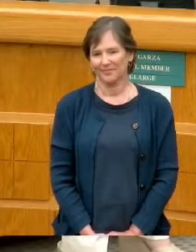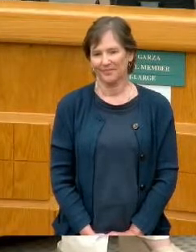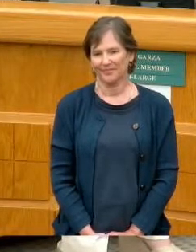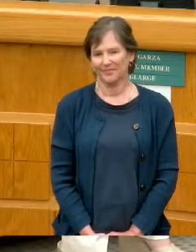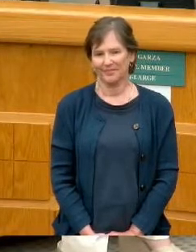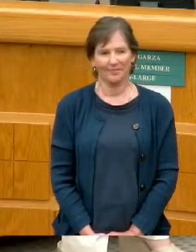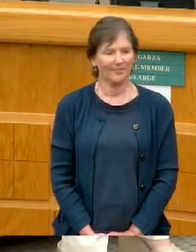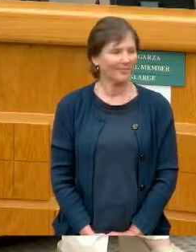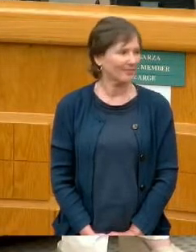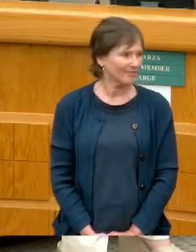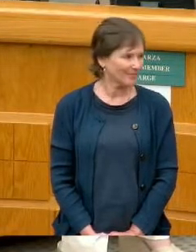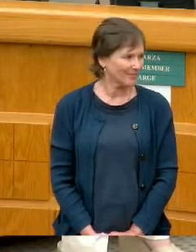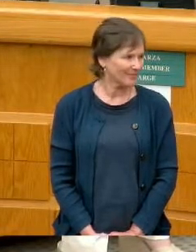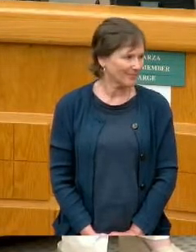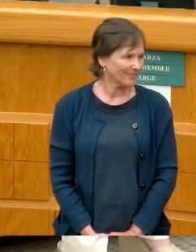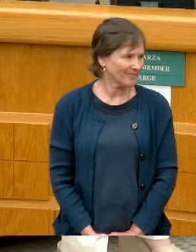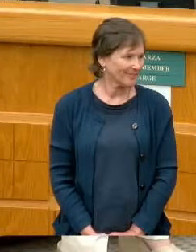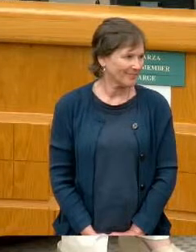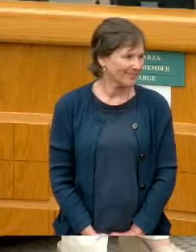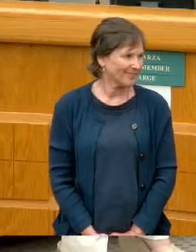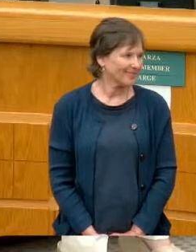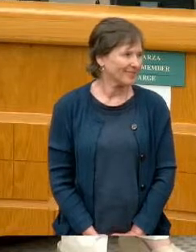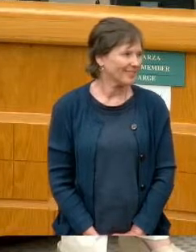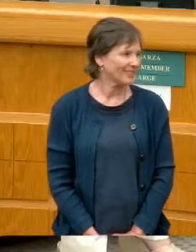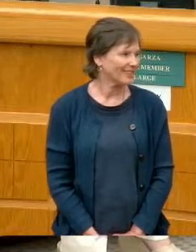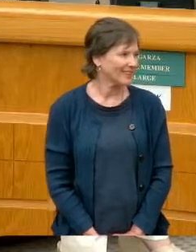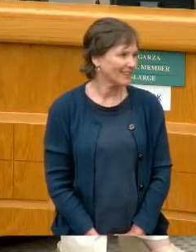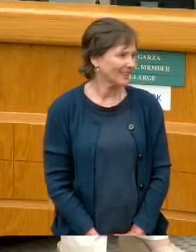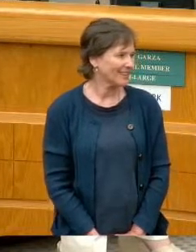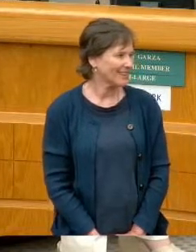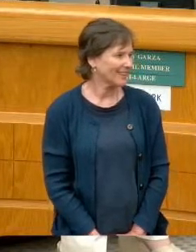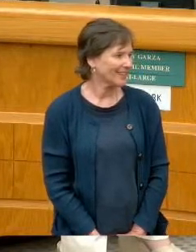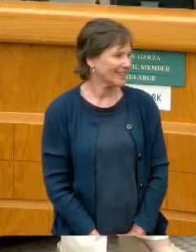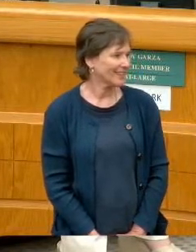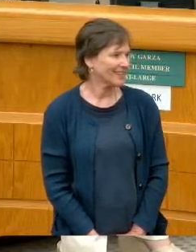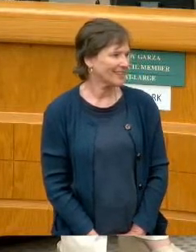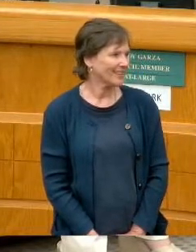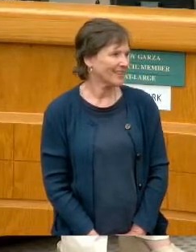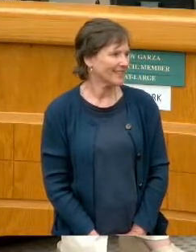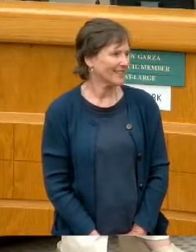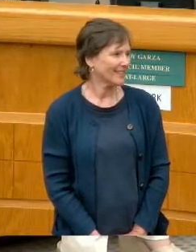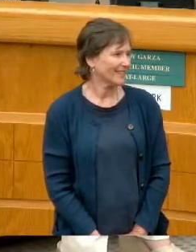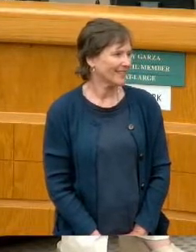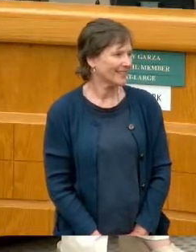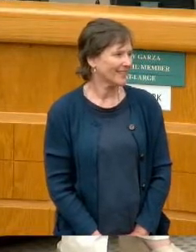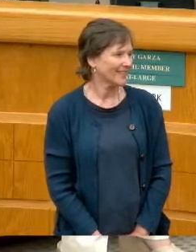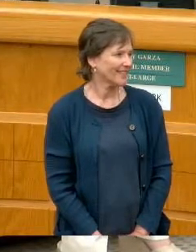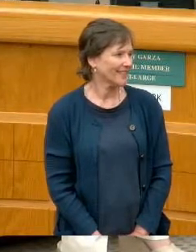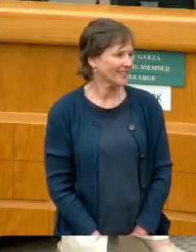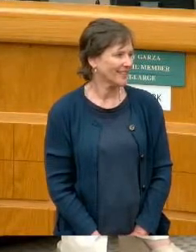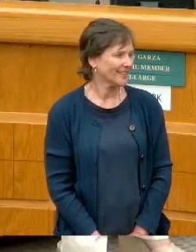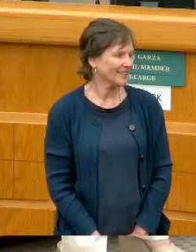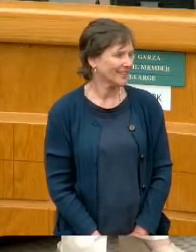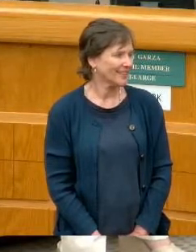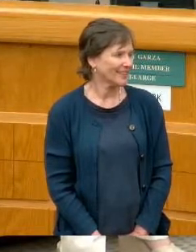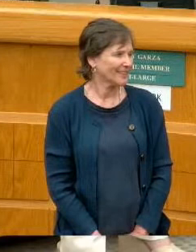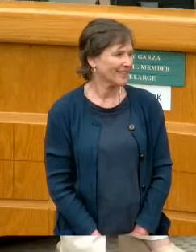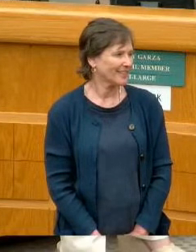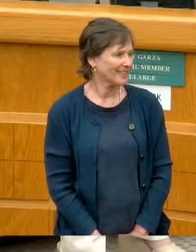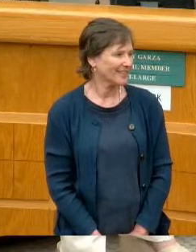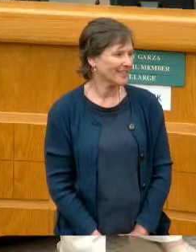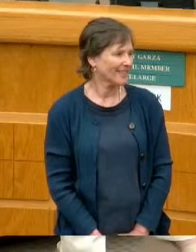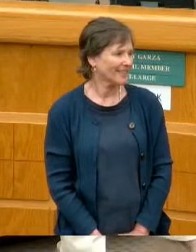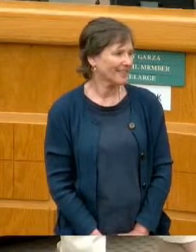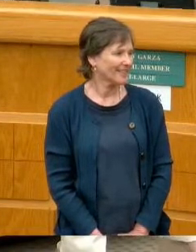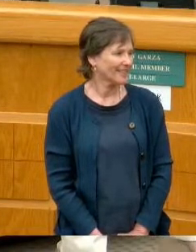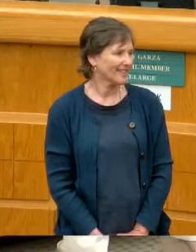respiratorias se propagan más fácilmente. Si no se ha vacunado contra la gripe, ahora es el momento de hacerlo. Así aminorará su riesgo de enfermedad, la cual